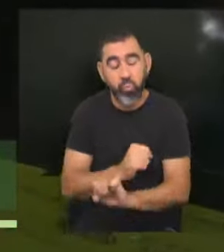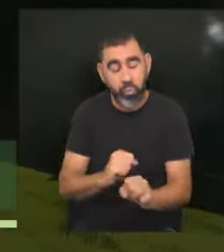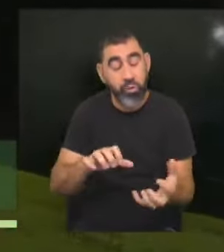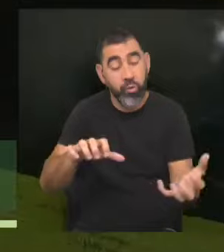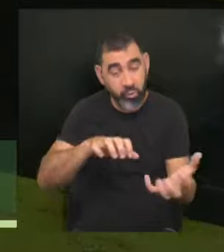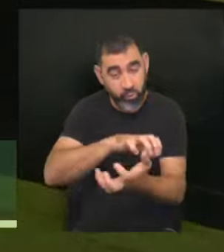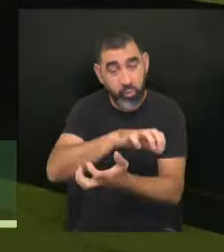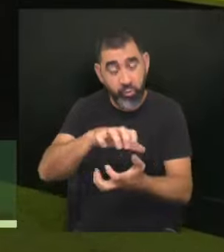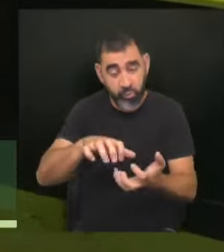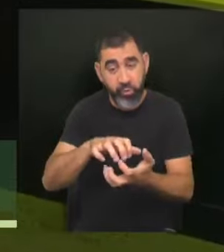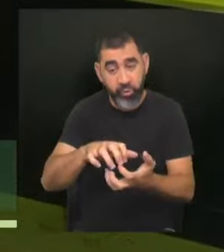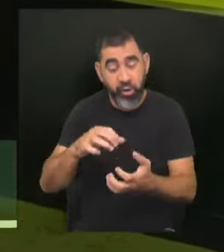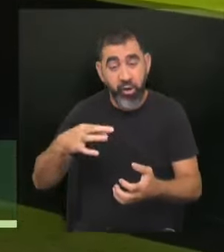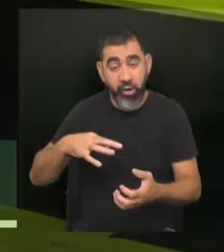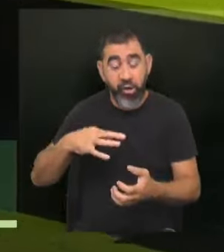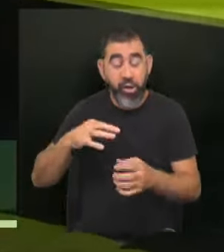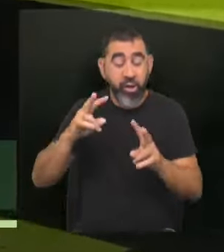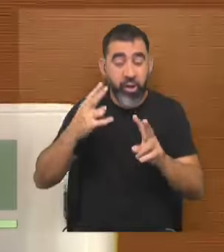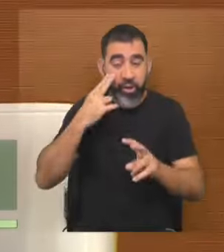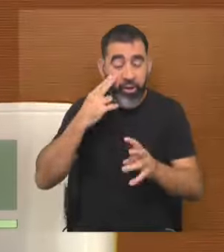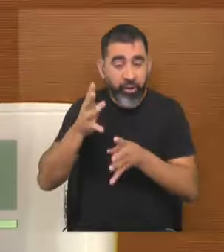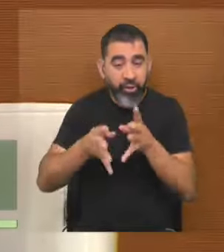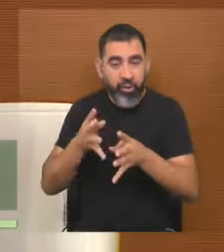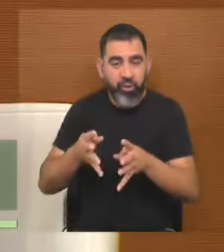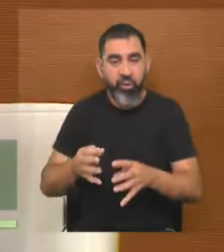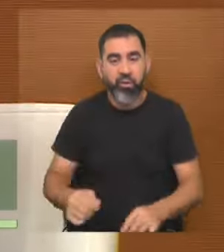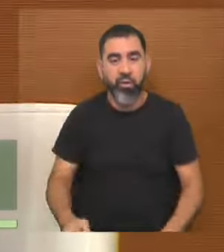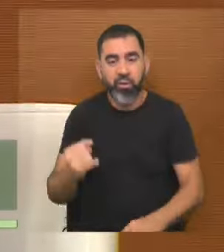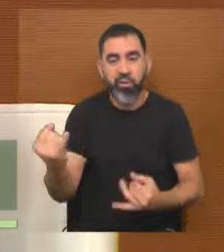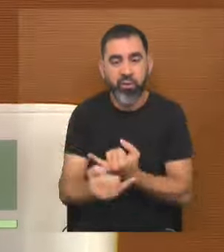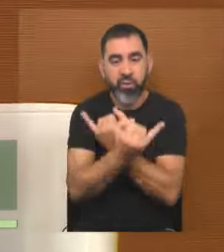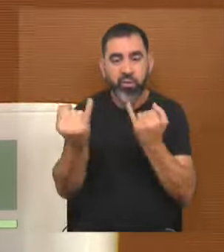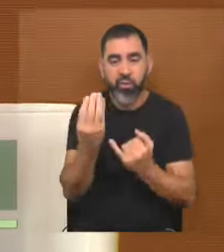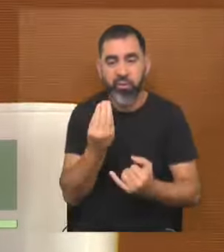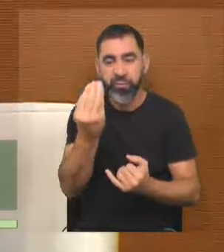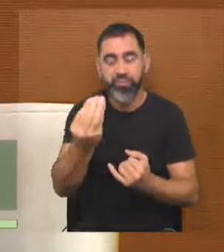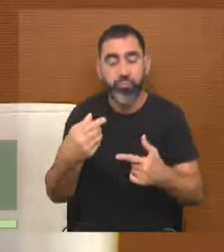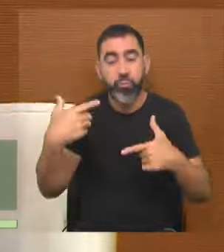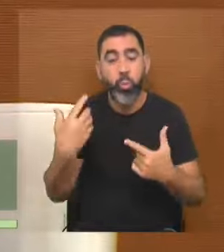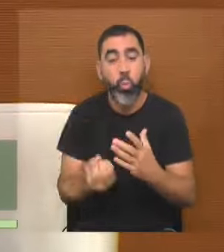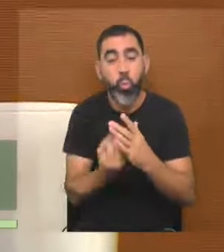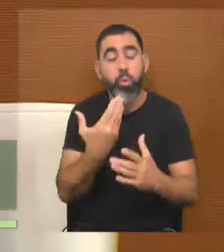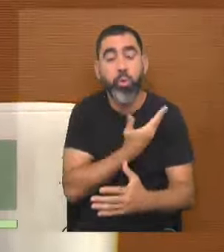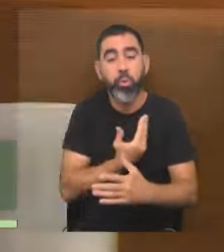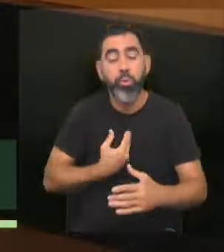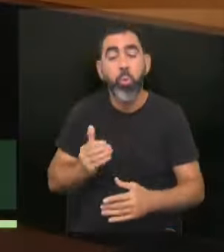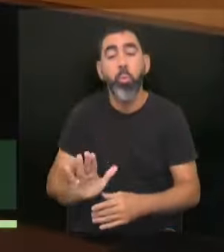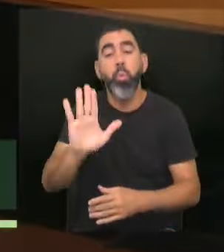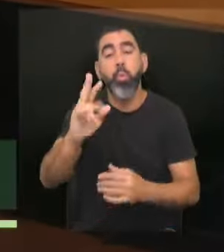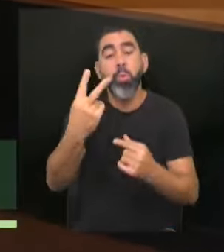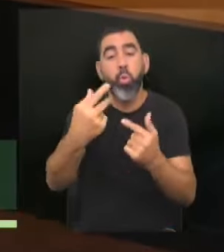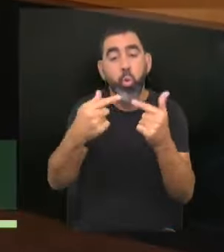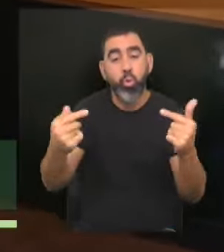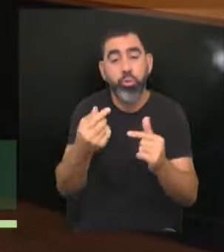eh comprometer la vida útil del tomógrafo el día que asumió la la nueva administración prometieron dos cosas la